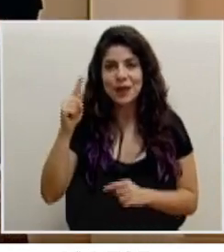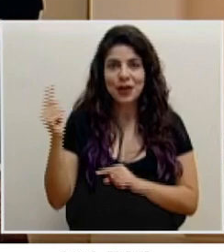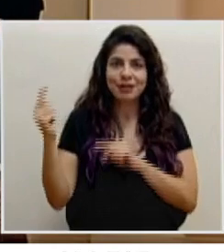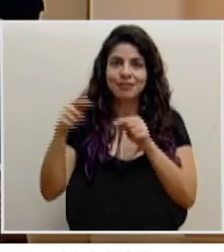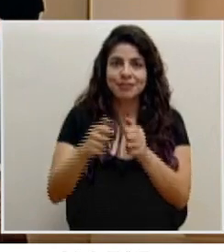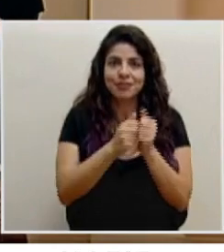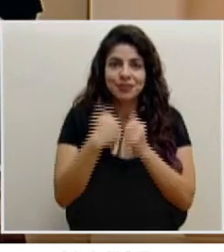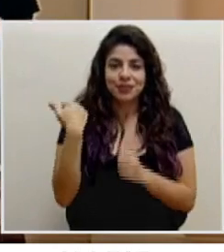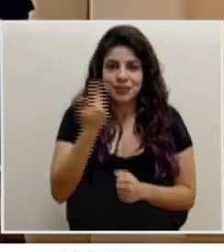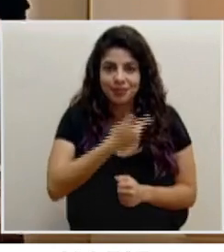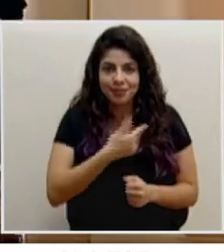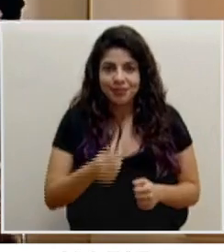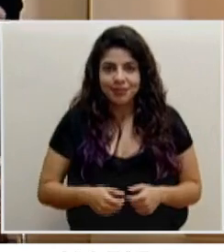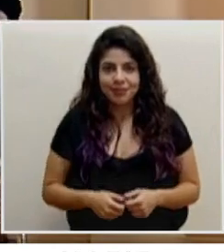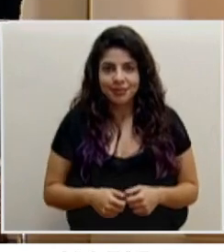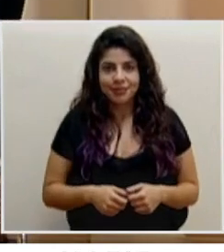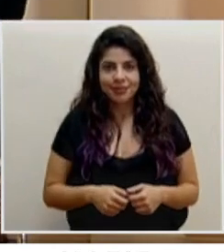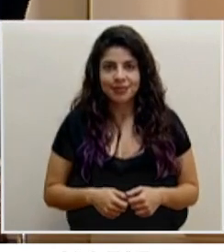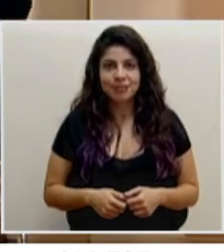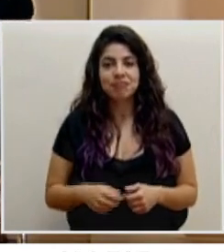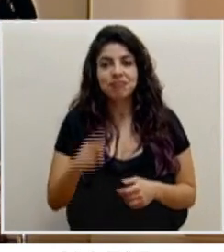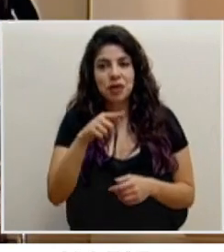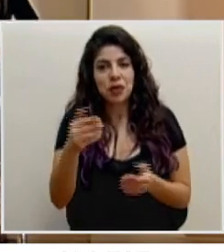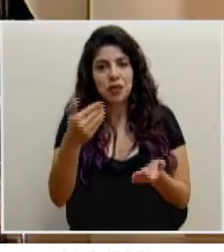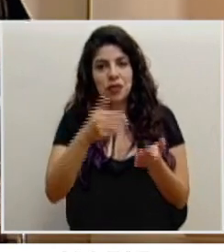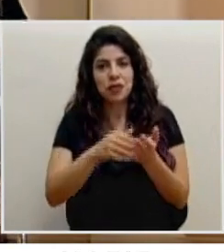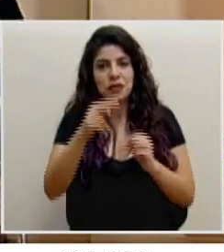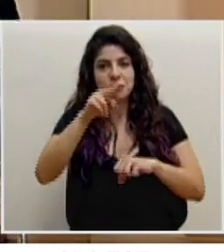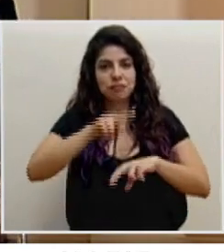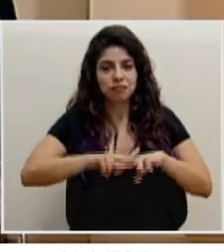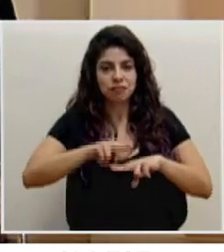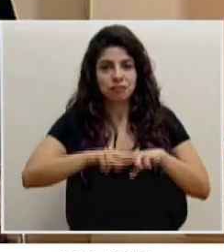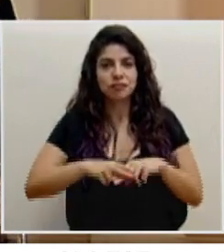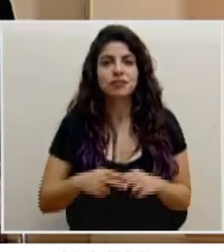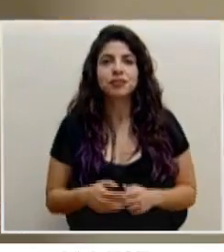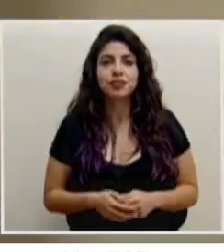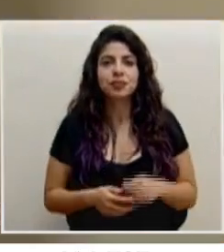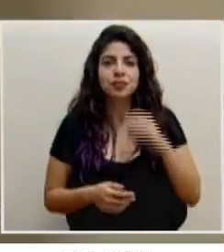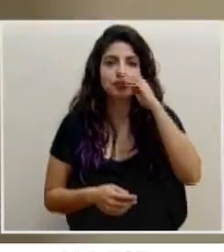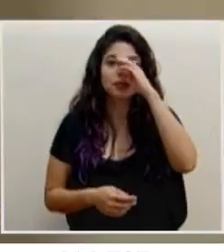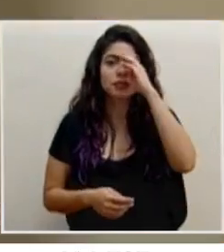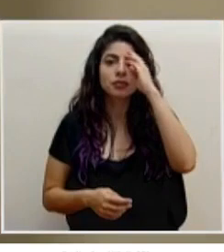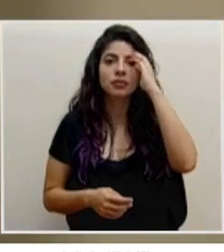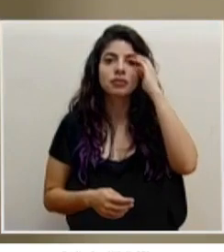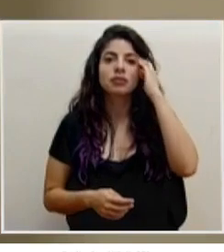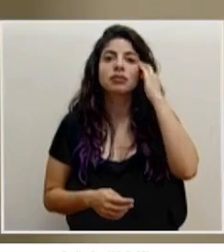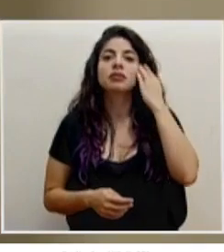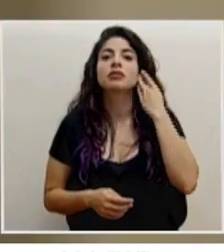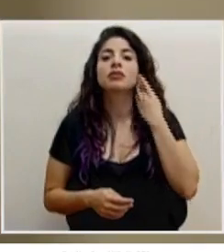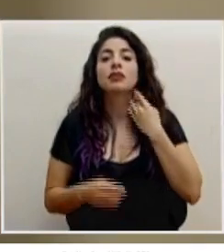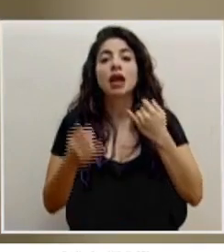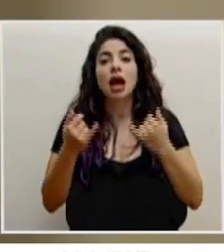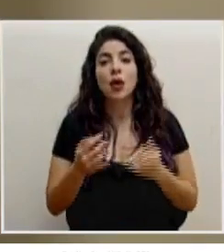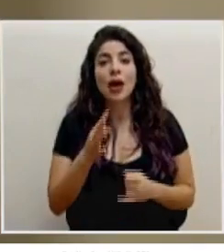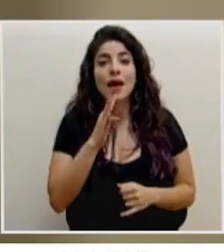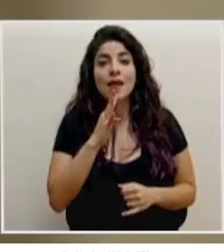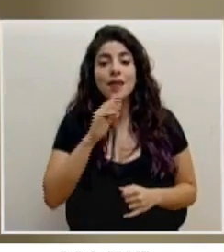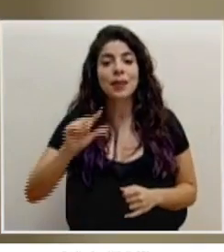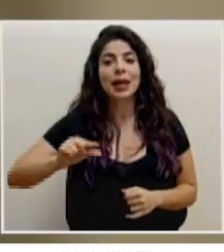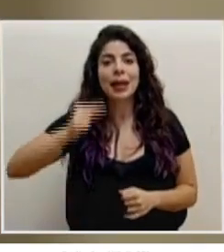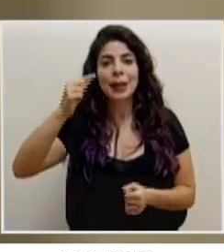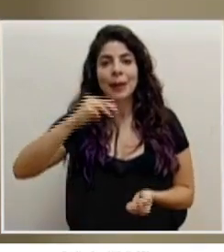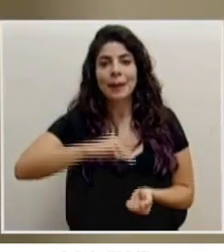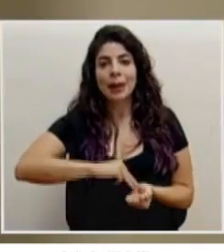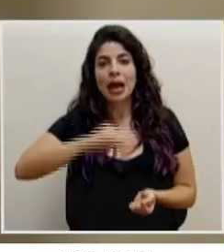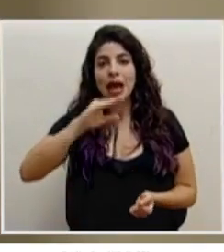habernos acompañado. Jerarcas pueden volver a tomar sus asientos. A continuación le cedemos la palabra al gerente